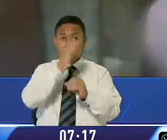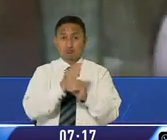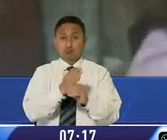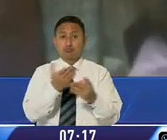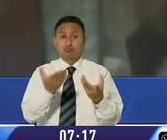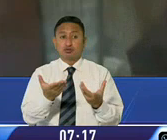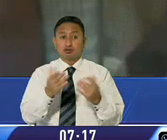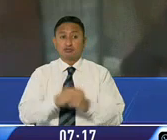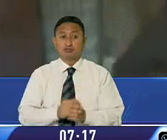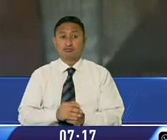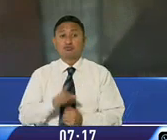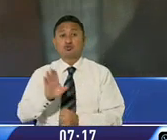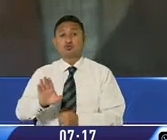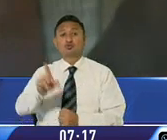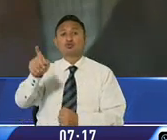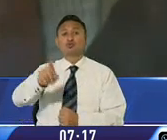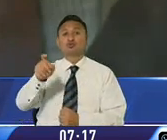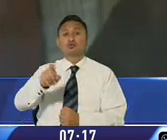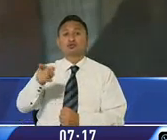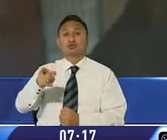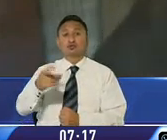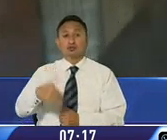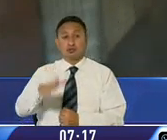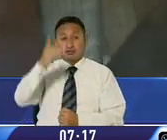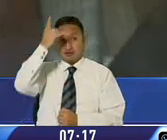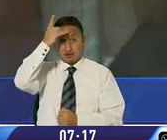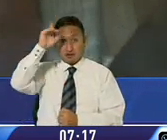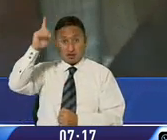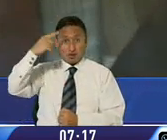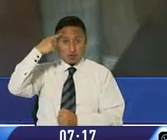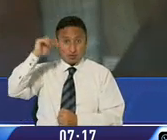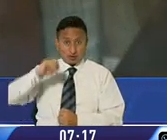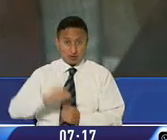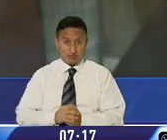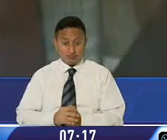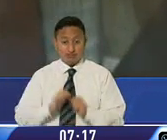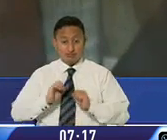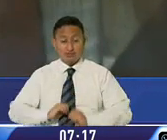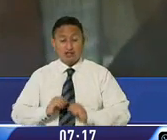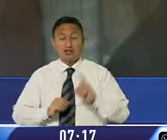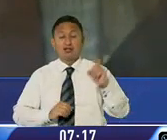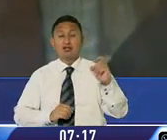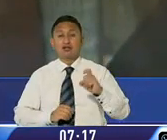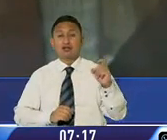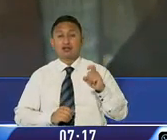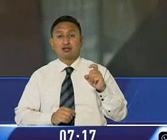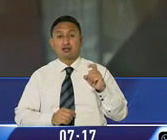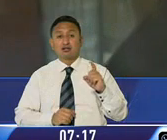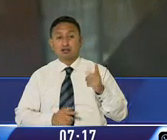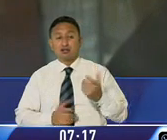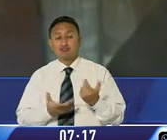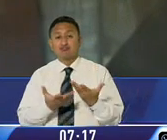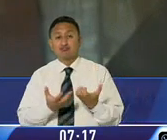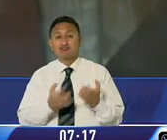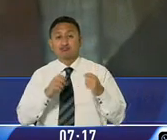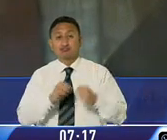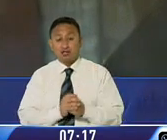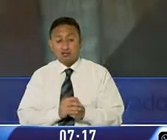de atender las necesidades fiscales y las necesidades, los anhelos,